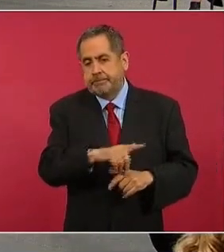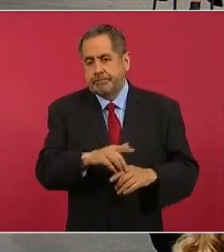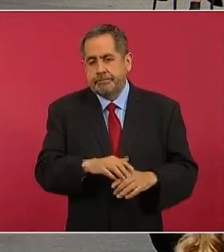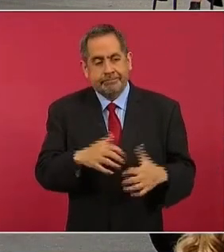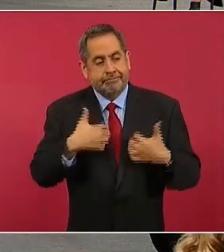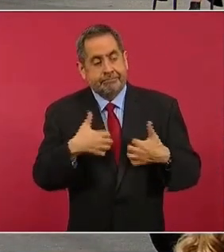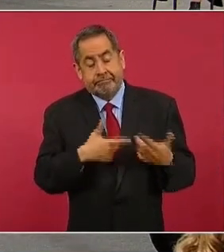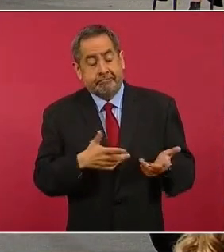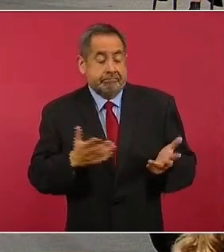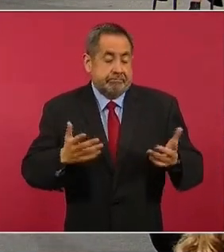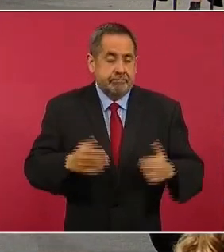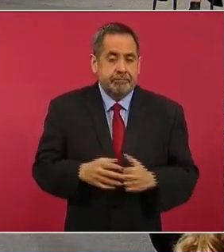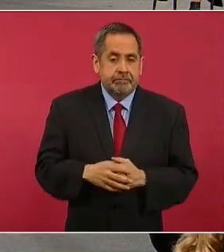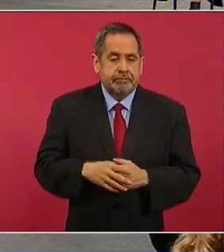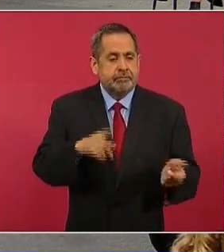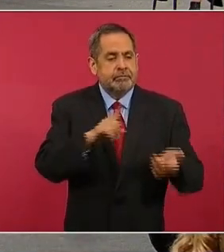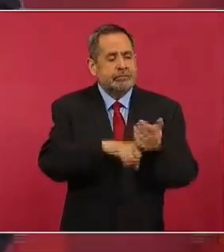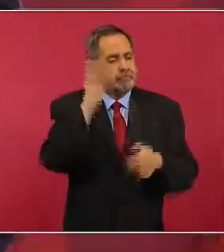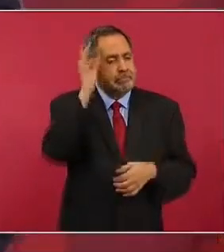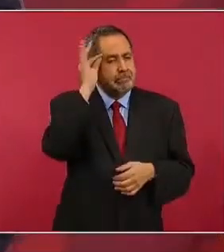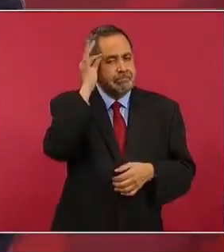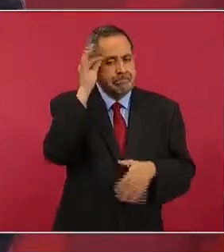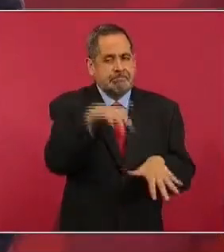los achichincles